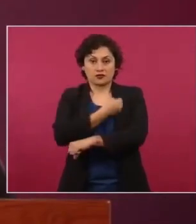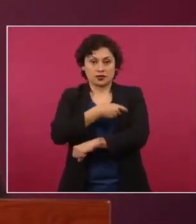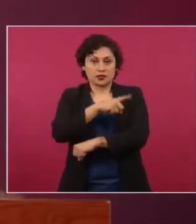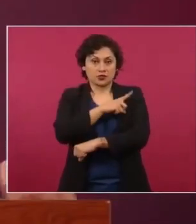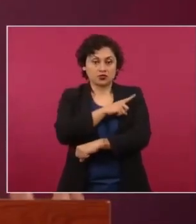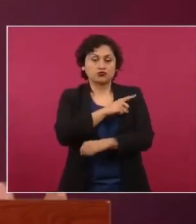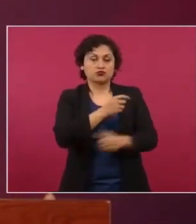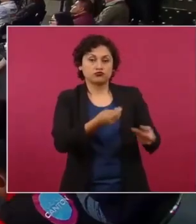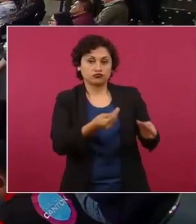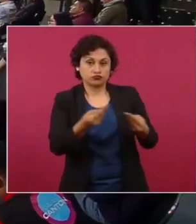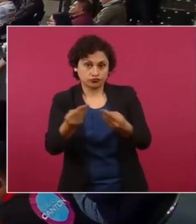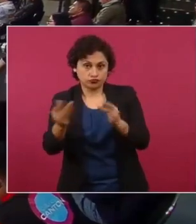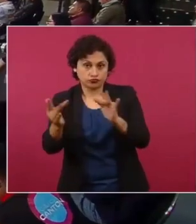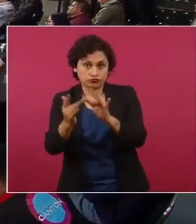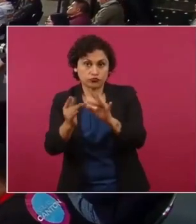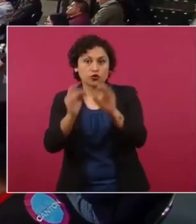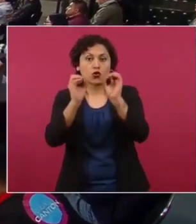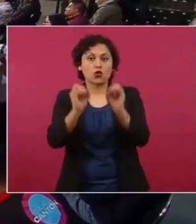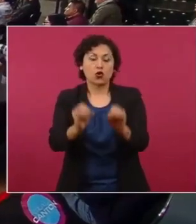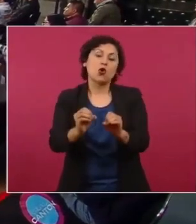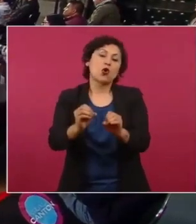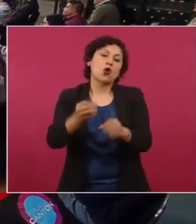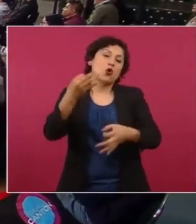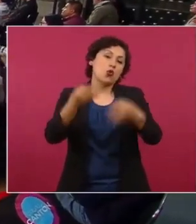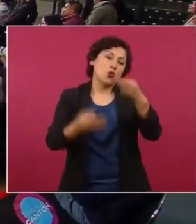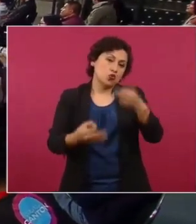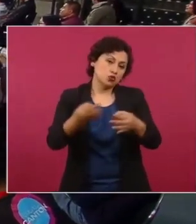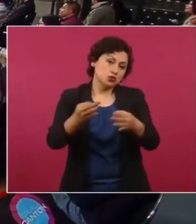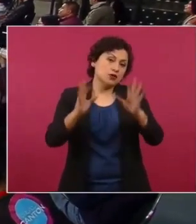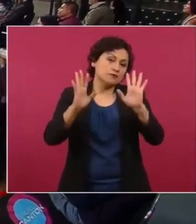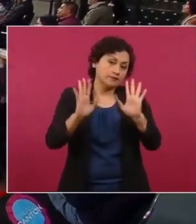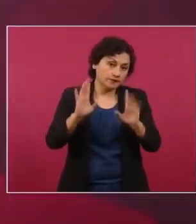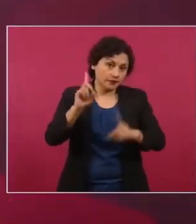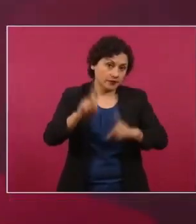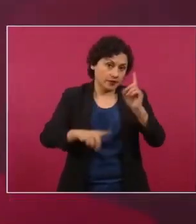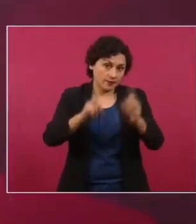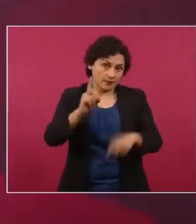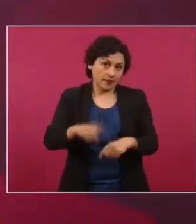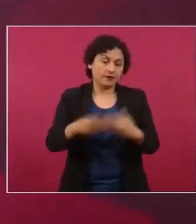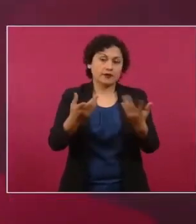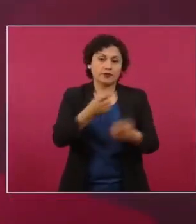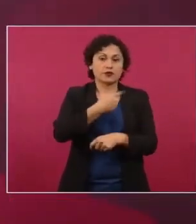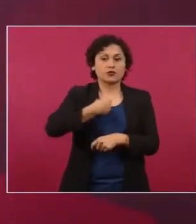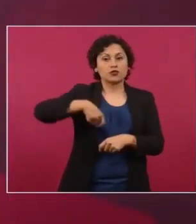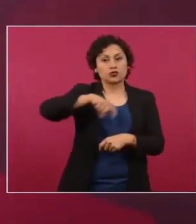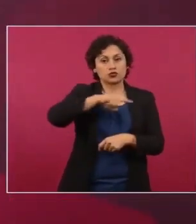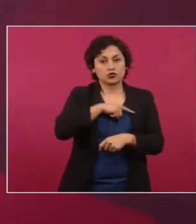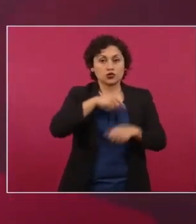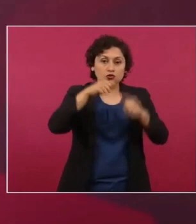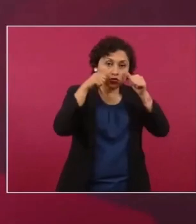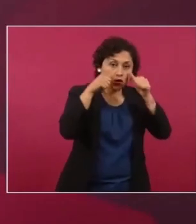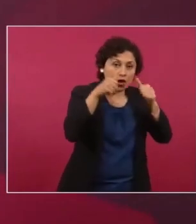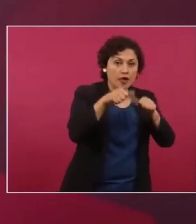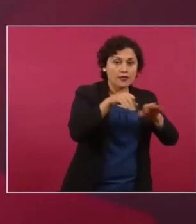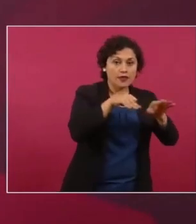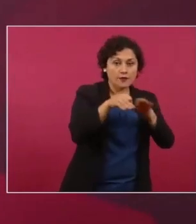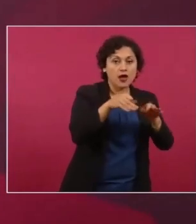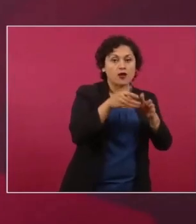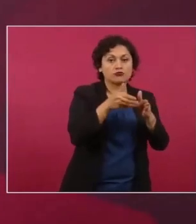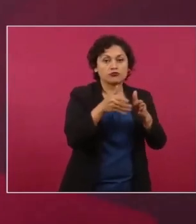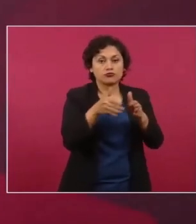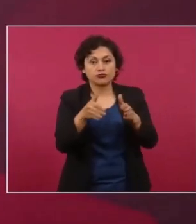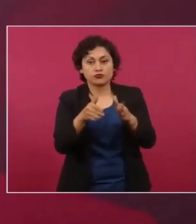en su caso, con las autoridades de justicia. Entonces, tenemos que buscar la forma de trabajar de esa manera. El